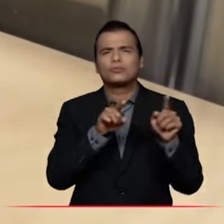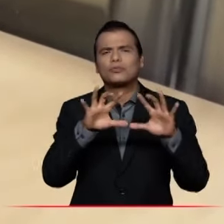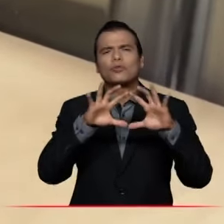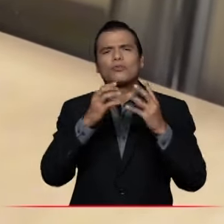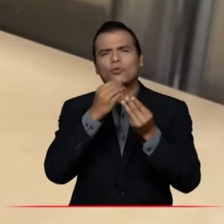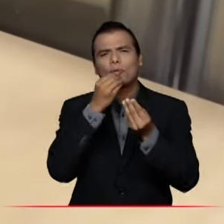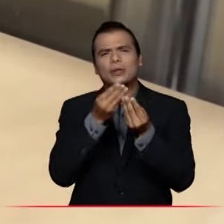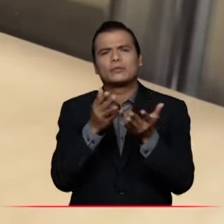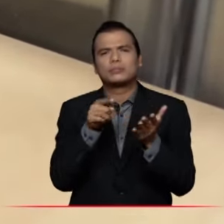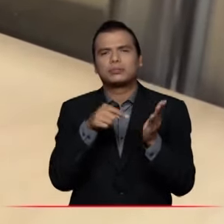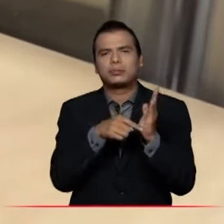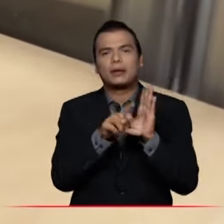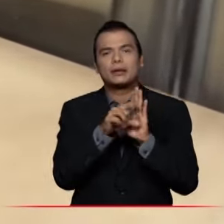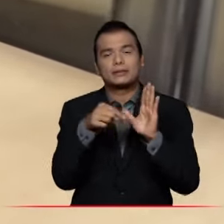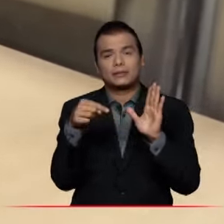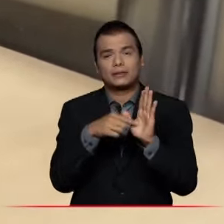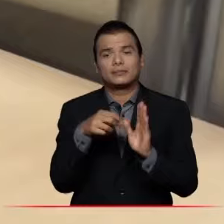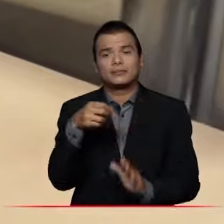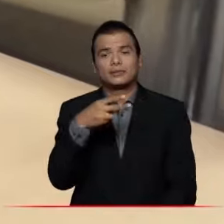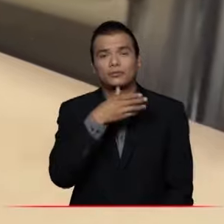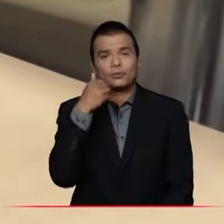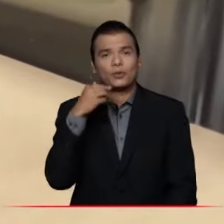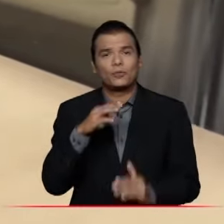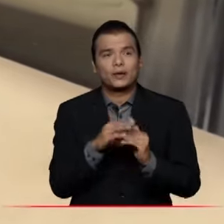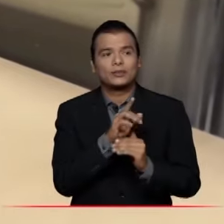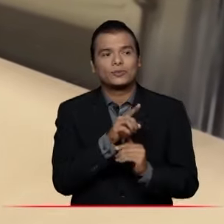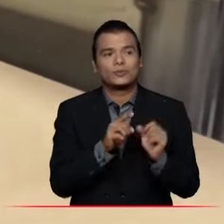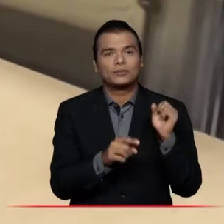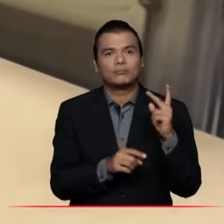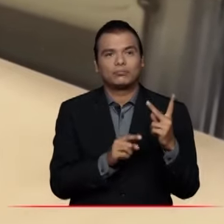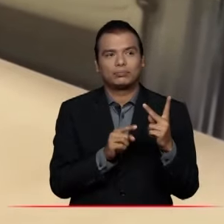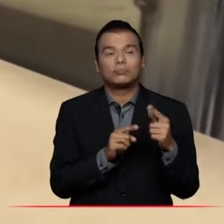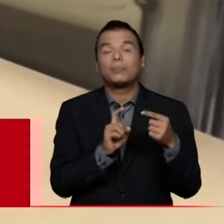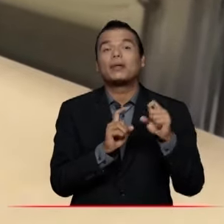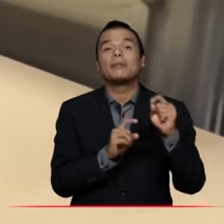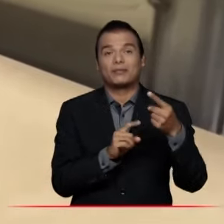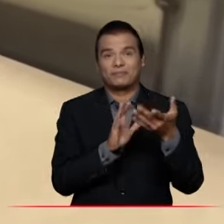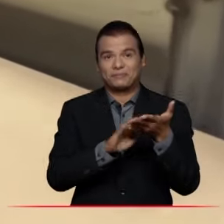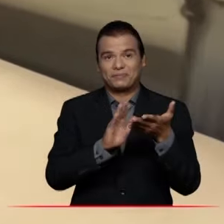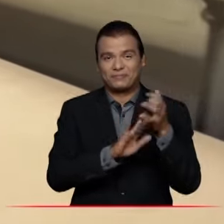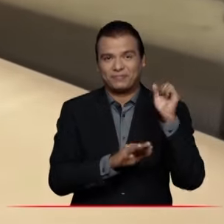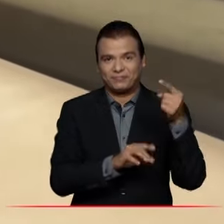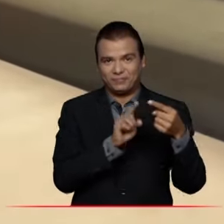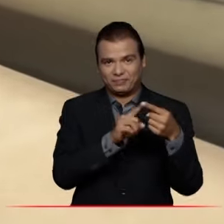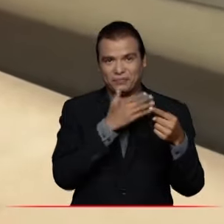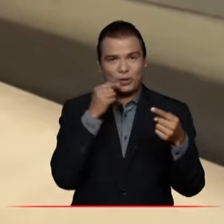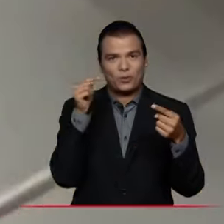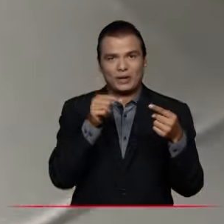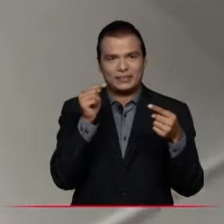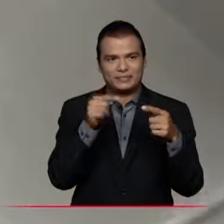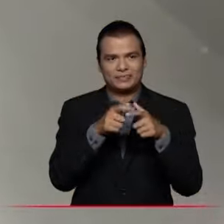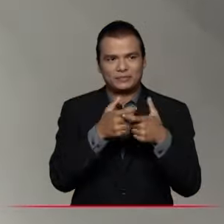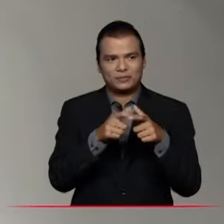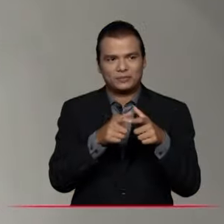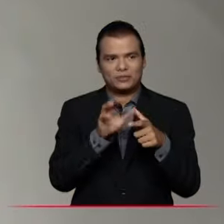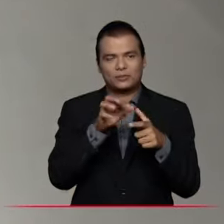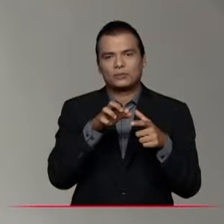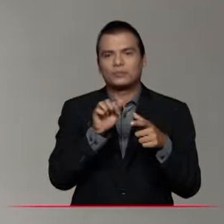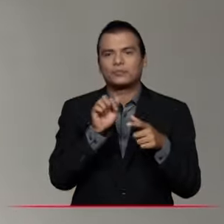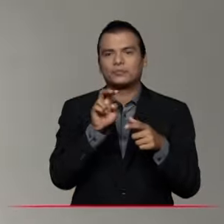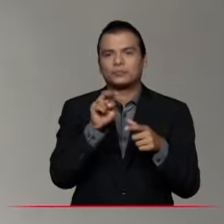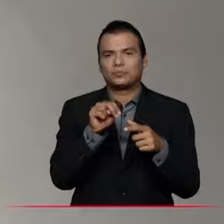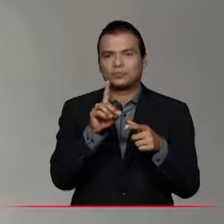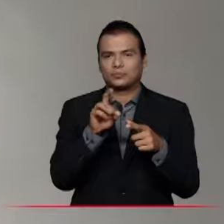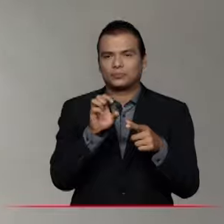el mundo y efectivamente el pan de Bono Se ganó el primer lugar mi oficio pande